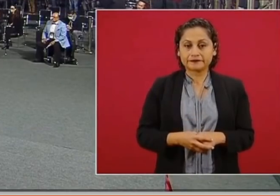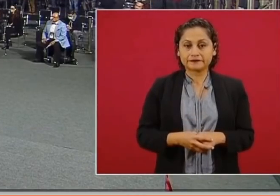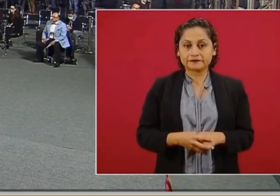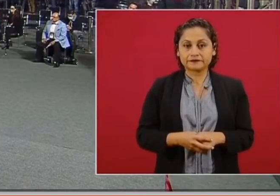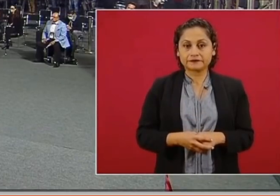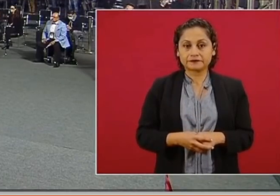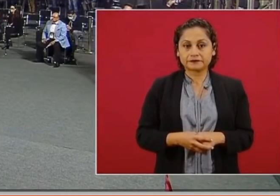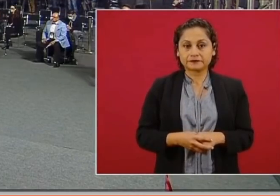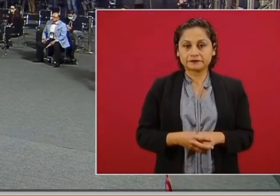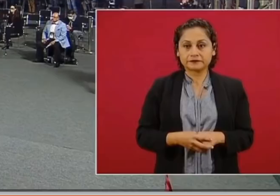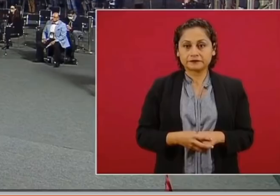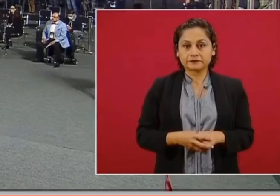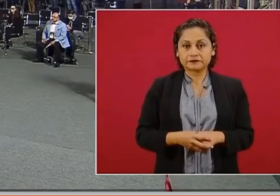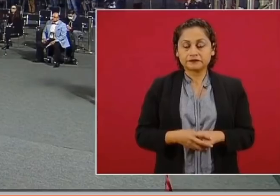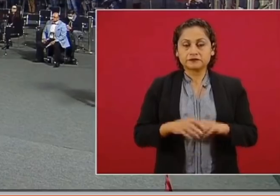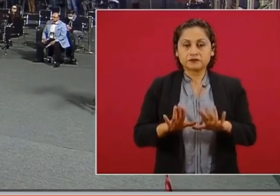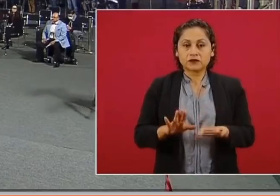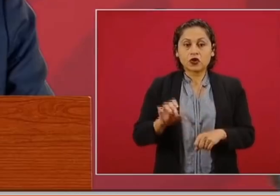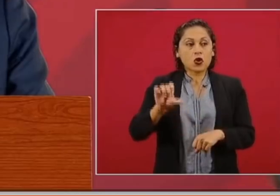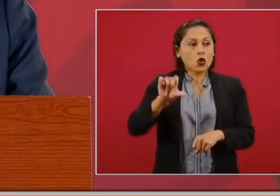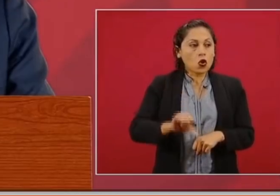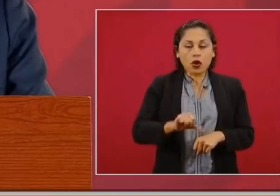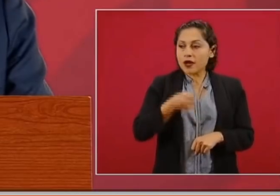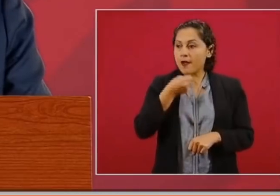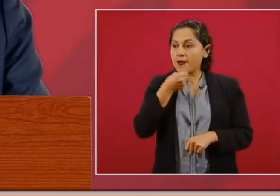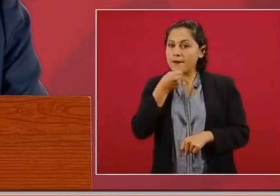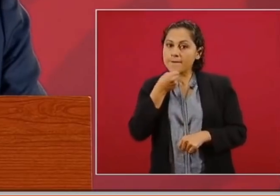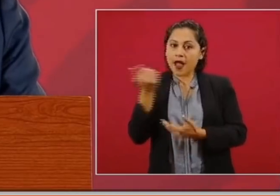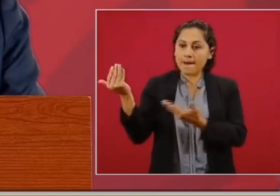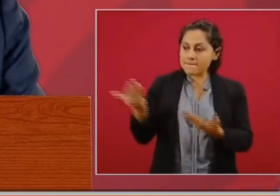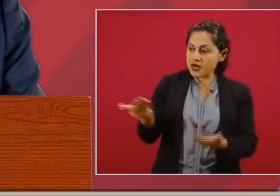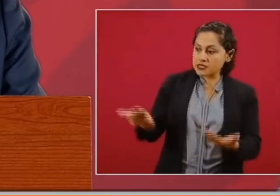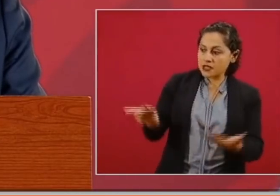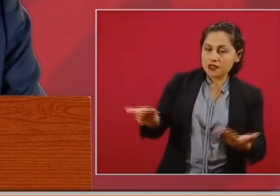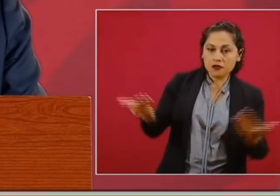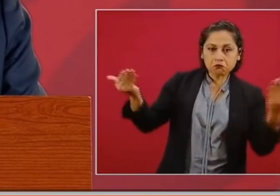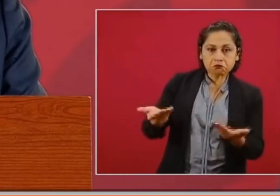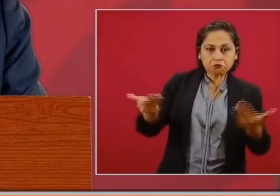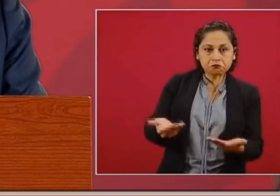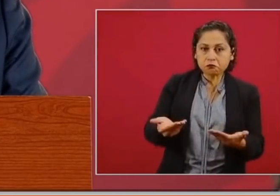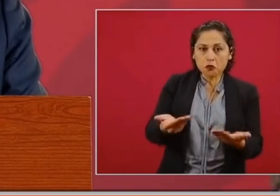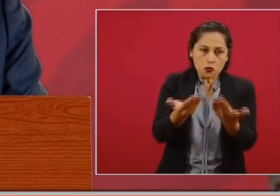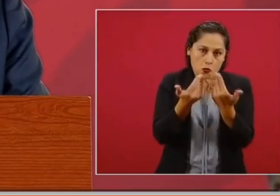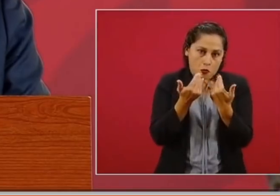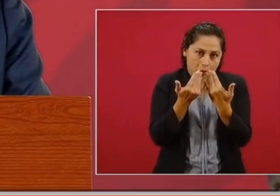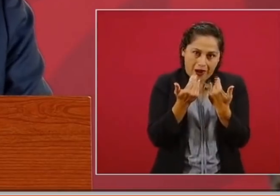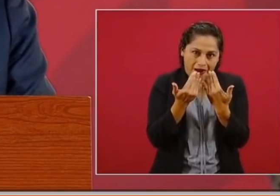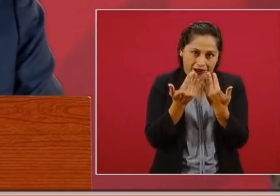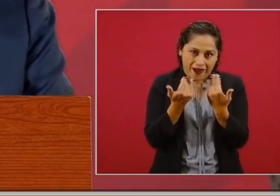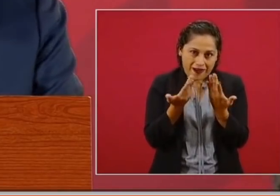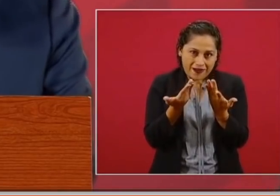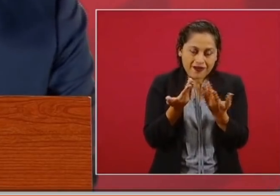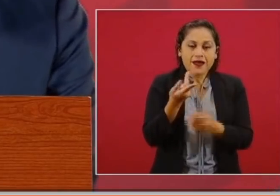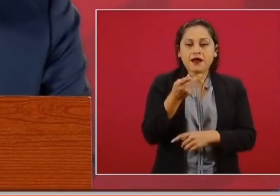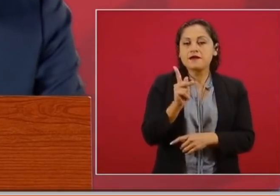maestro de ceremonia, no hubo una presentación. No está de más